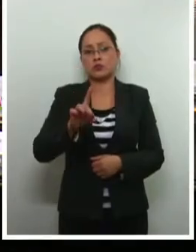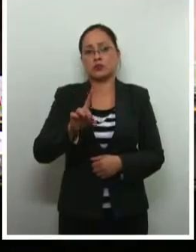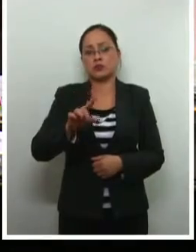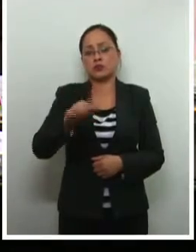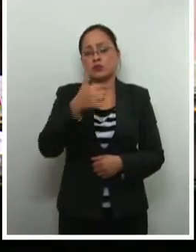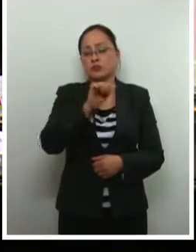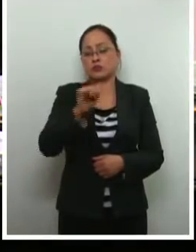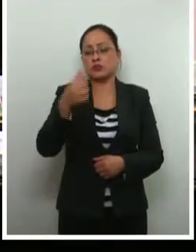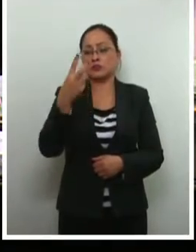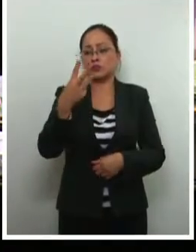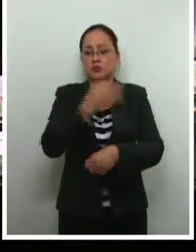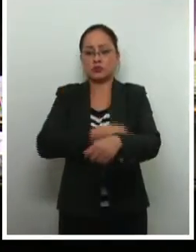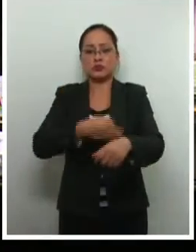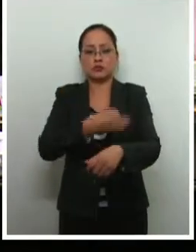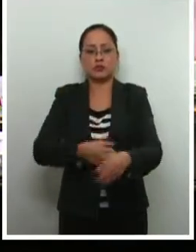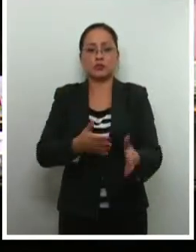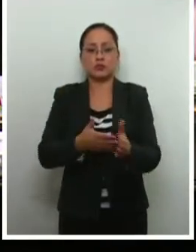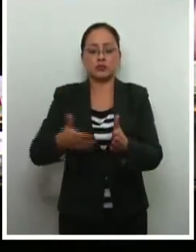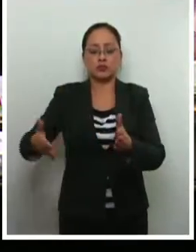horas.